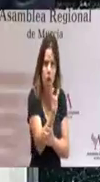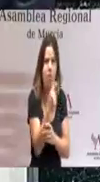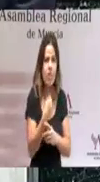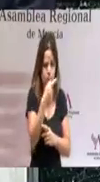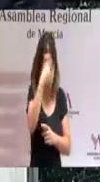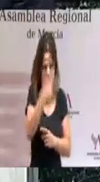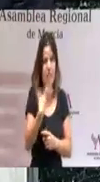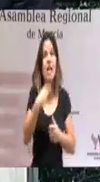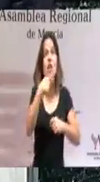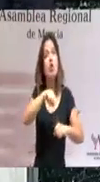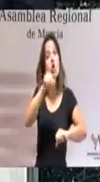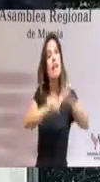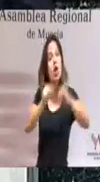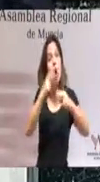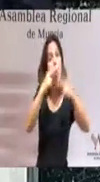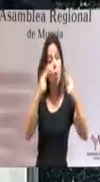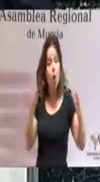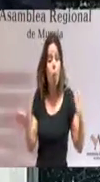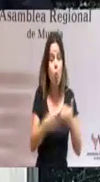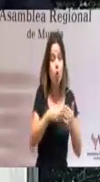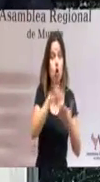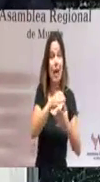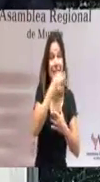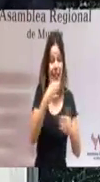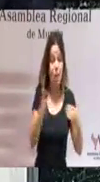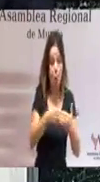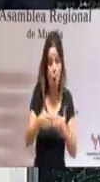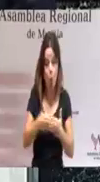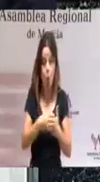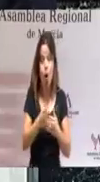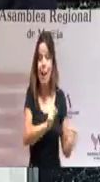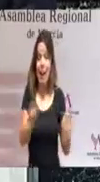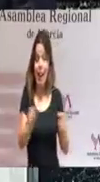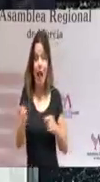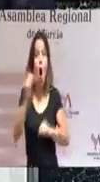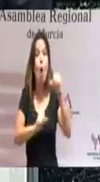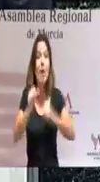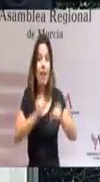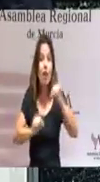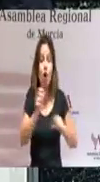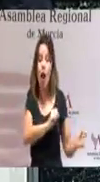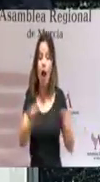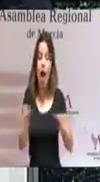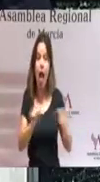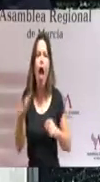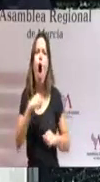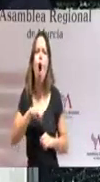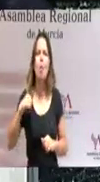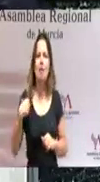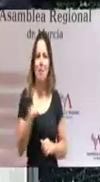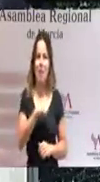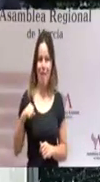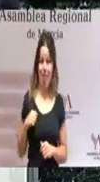tenemos los quirófanos públicos cerrados por las tardes y derivando las operaciones quirúrgicas a hospitales privados.